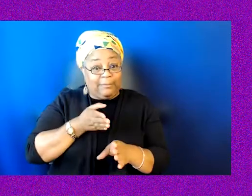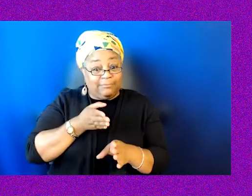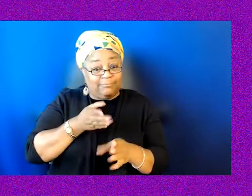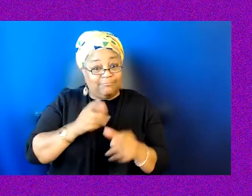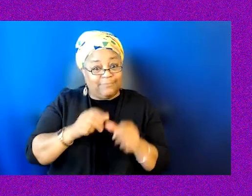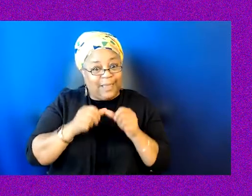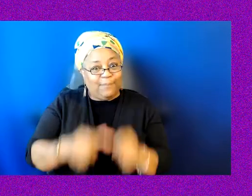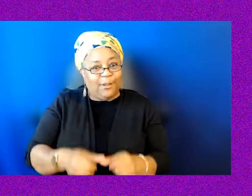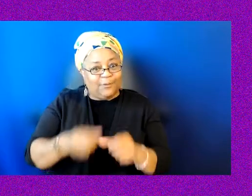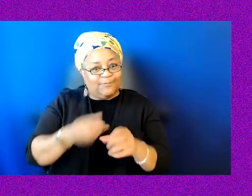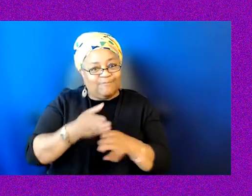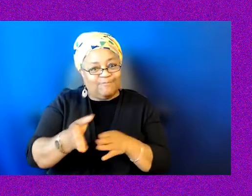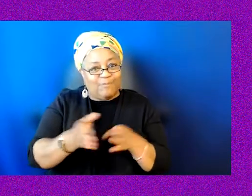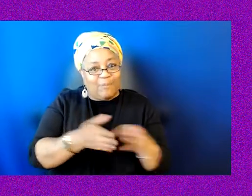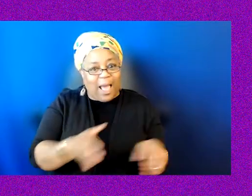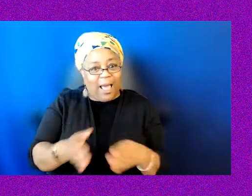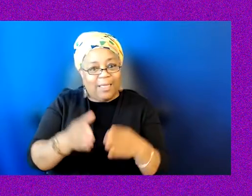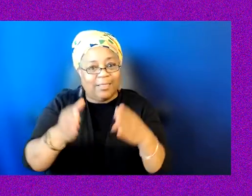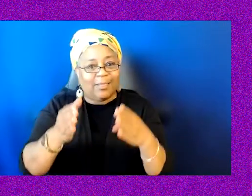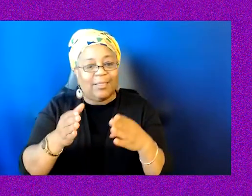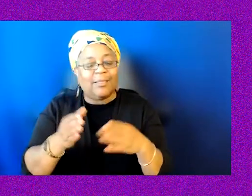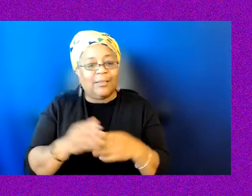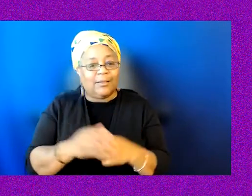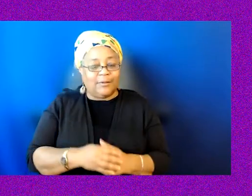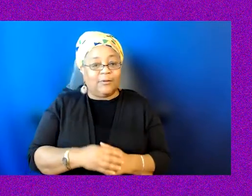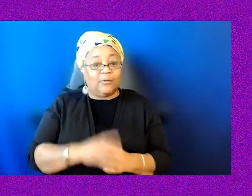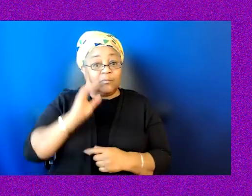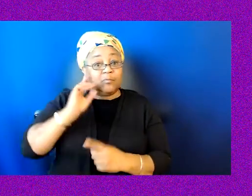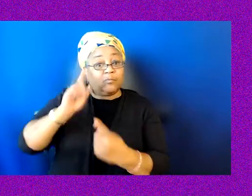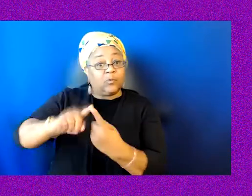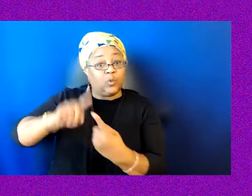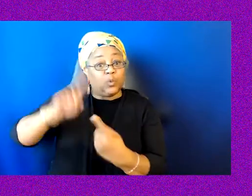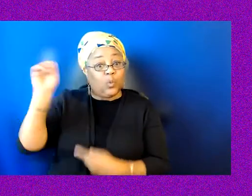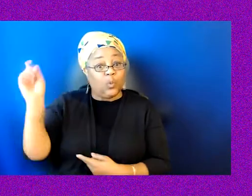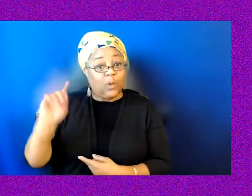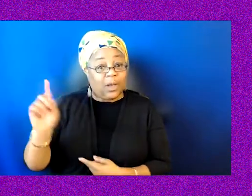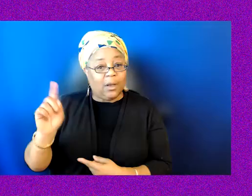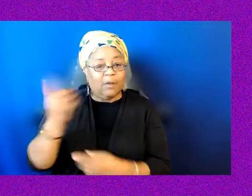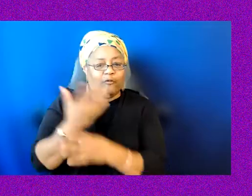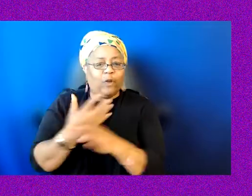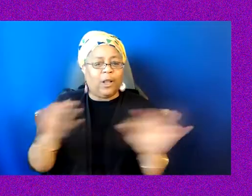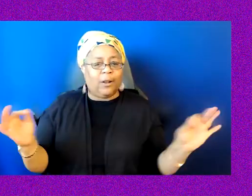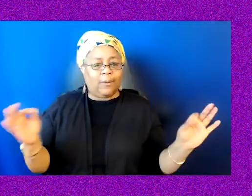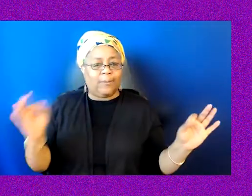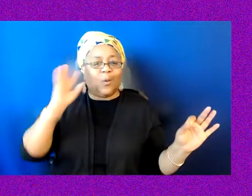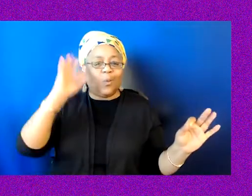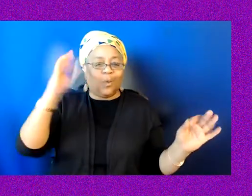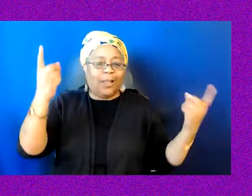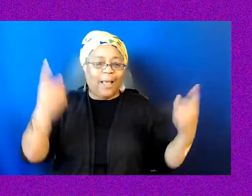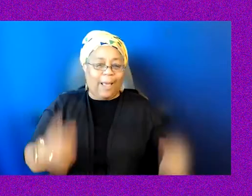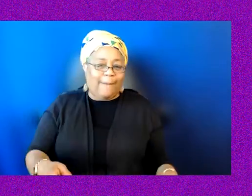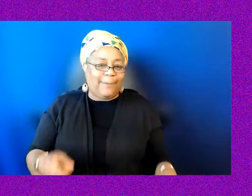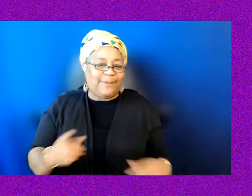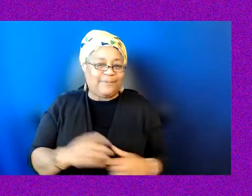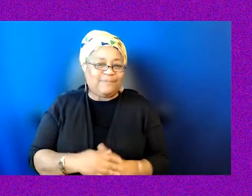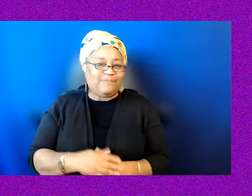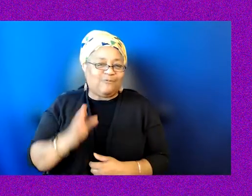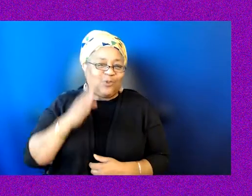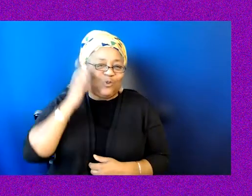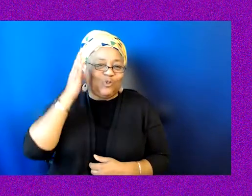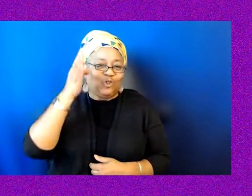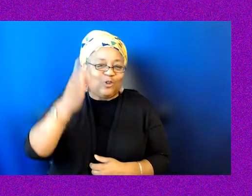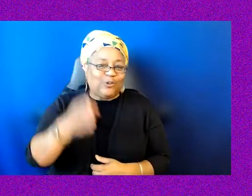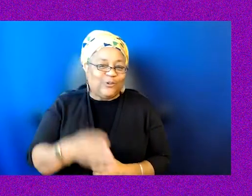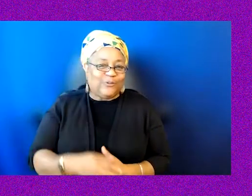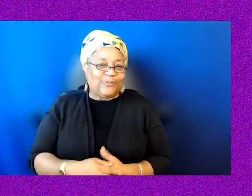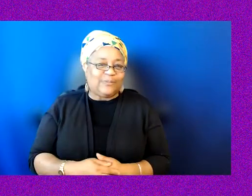el camino recto, el camino sagrado, para llegarnos a un mundo